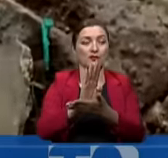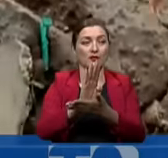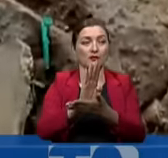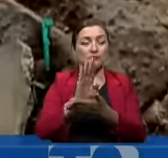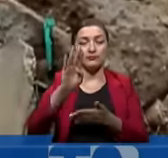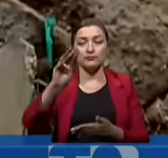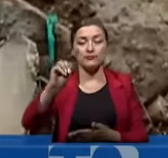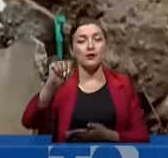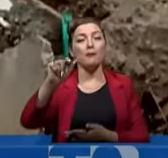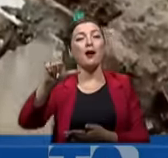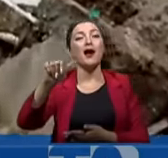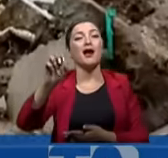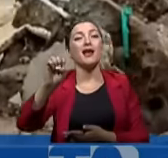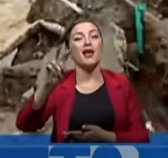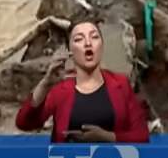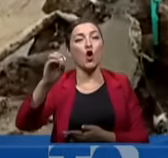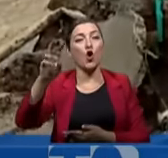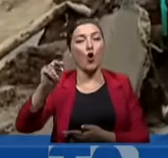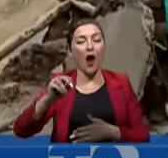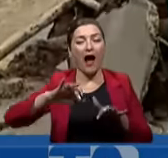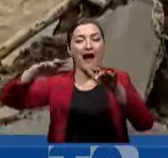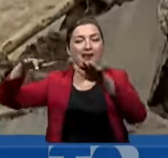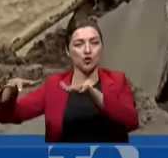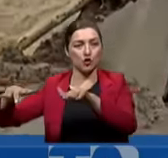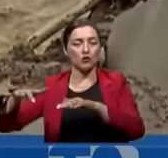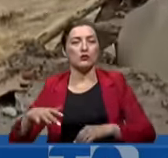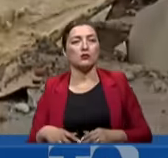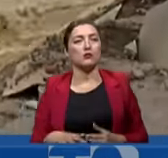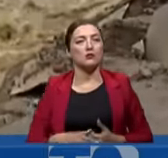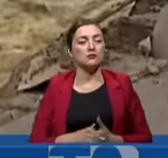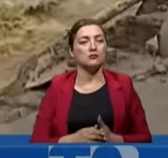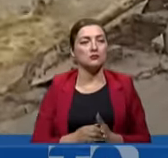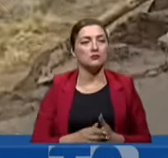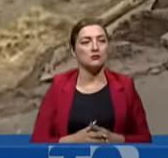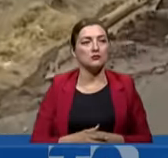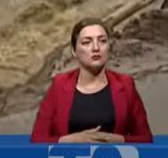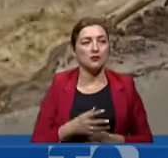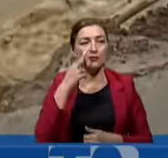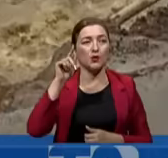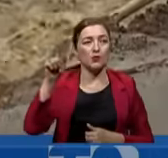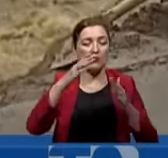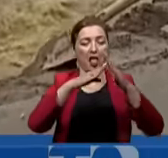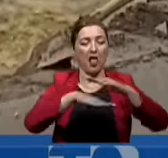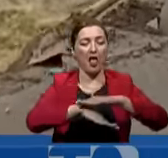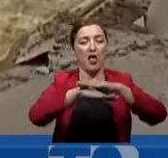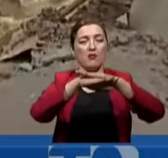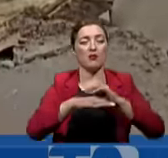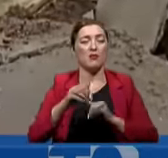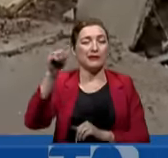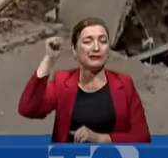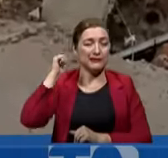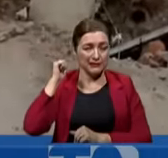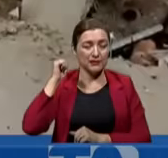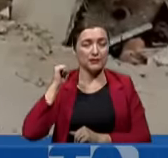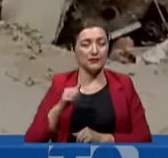del Malecón Alto, ¿no? El Malecón Alto, en donde se encuentra. Este es el panorama del río Soloma, que el día de ayer